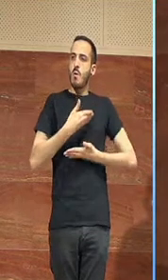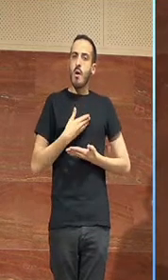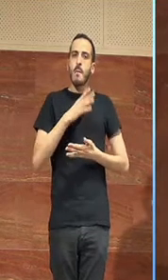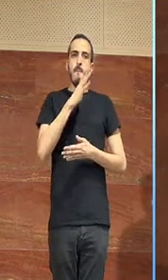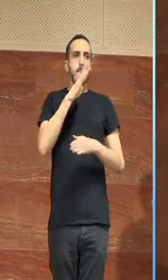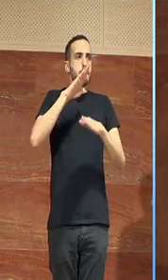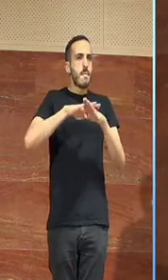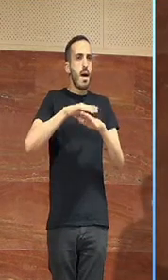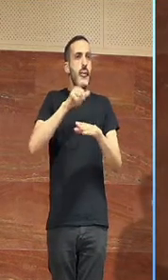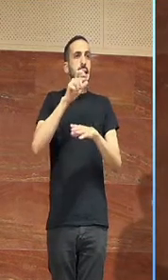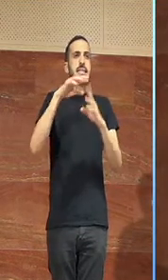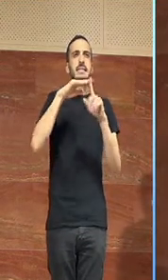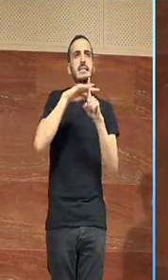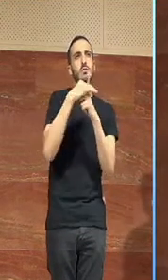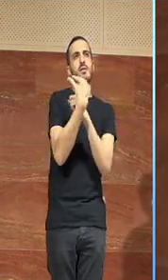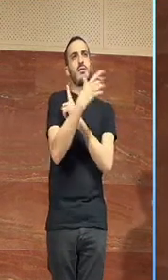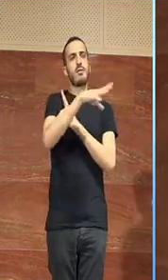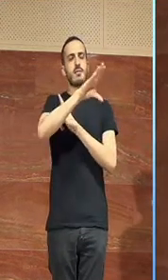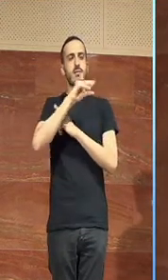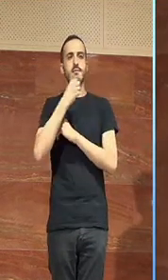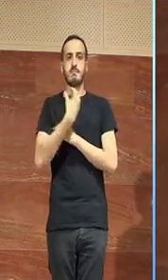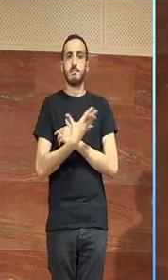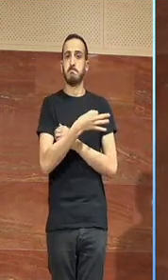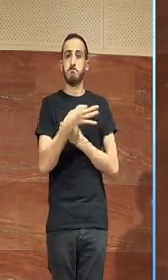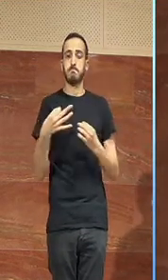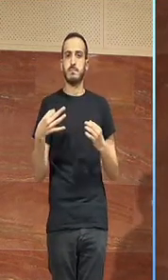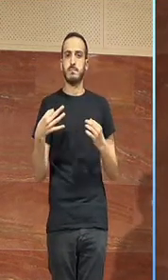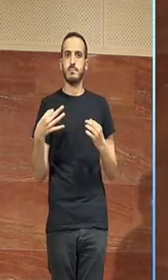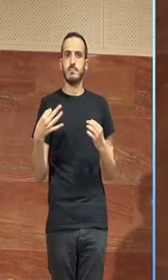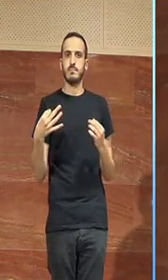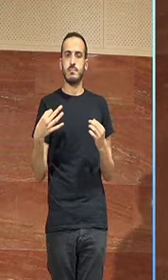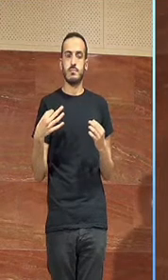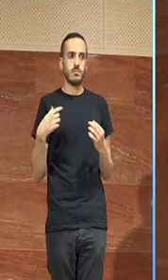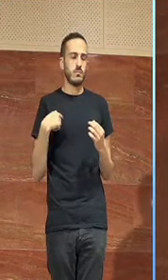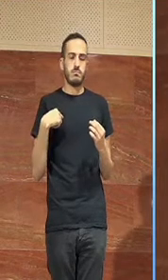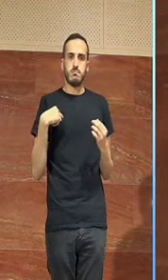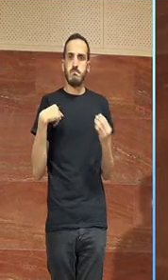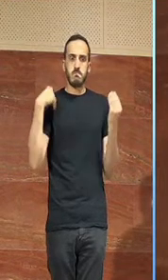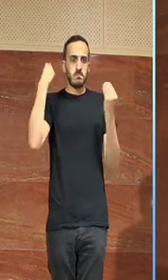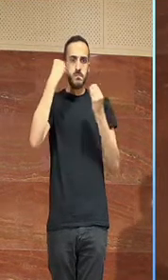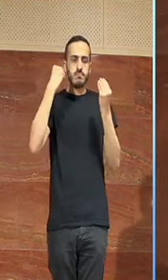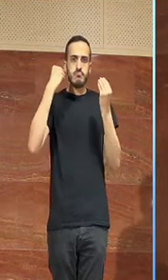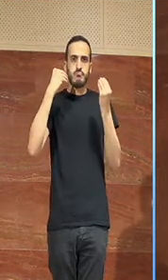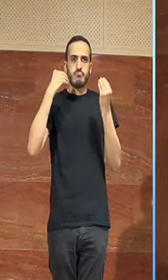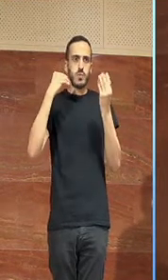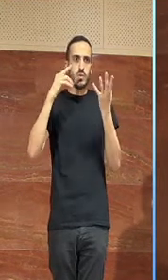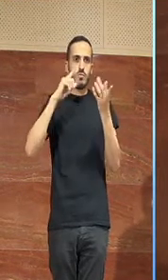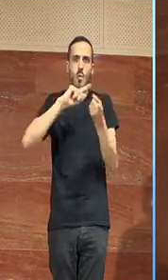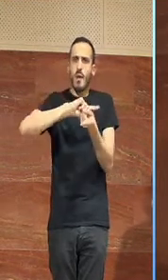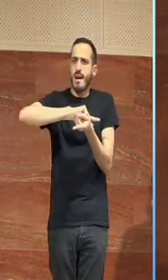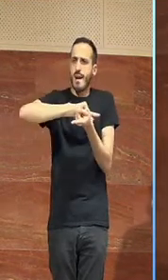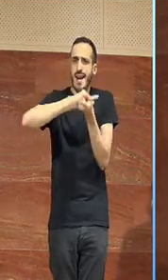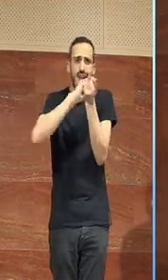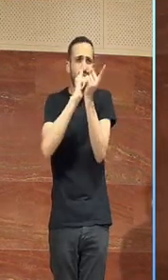que podría ser diseñar para todos. Tanto es así que yo cambié mi actividad prácticamente, me dedicaba a